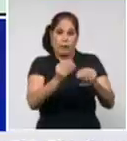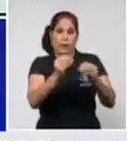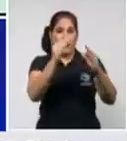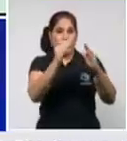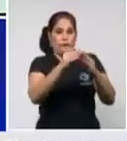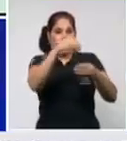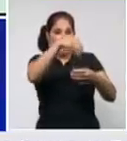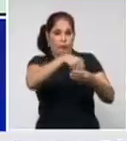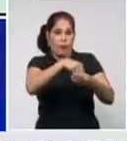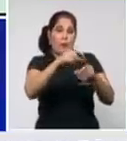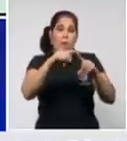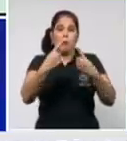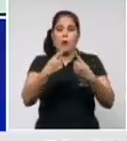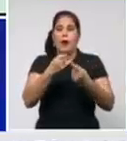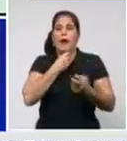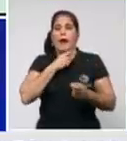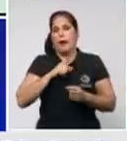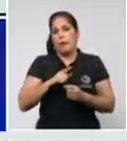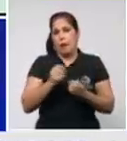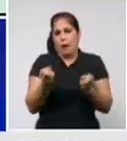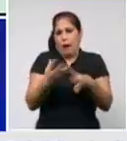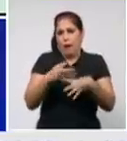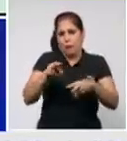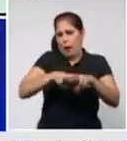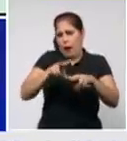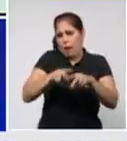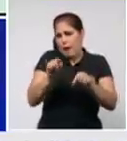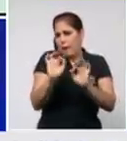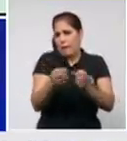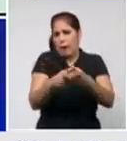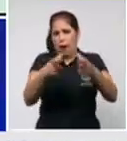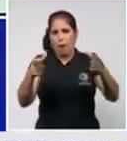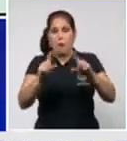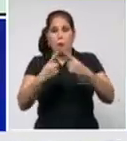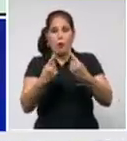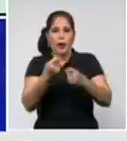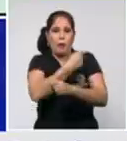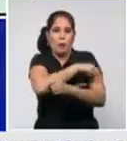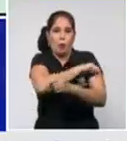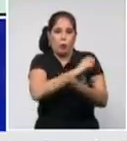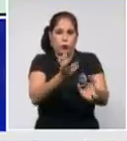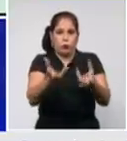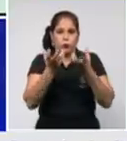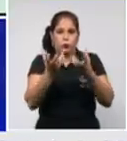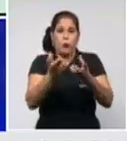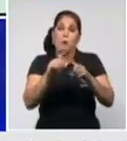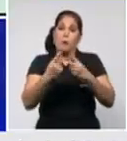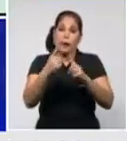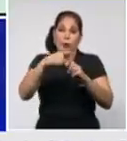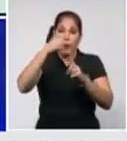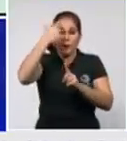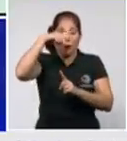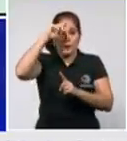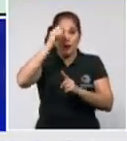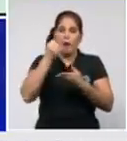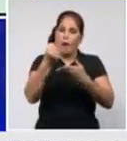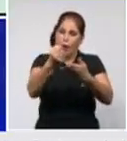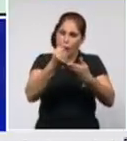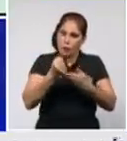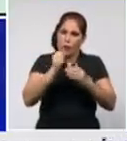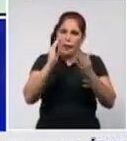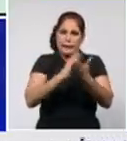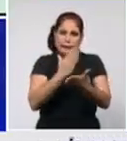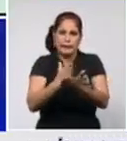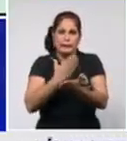como es natural, cualquiera diría, claro, en La Habana es donde va a haber más porque es donde hay más población, pero la tasa ayuda a eliminar